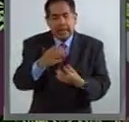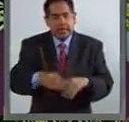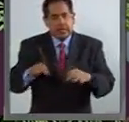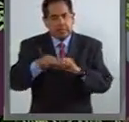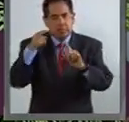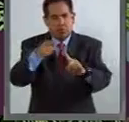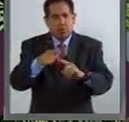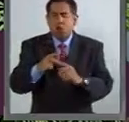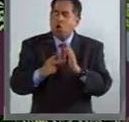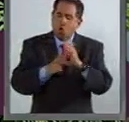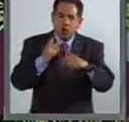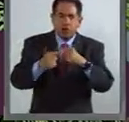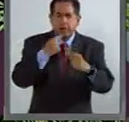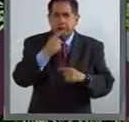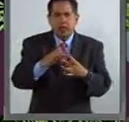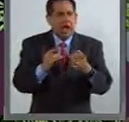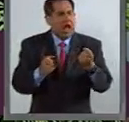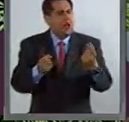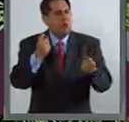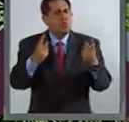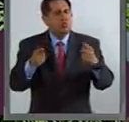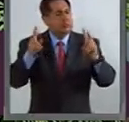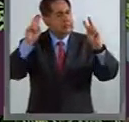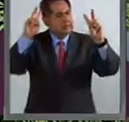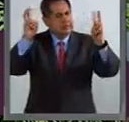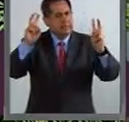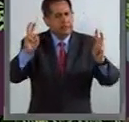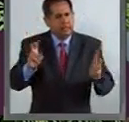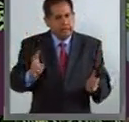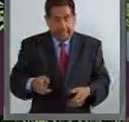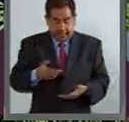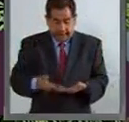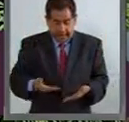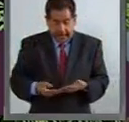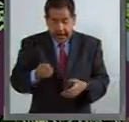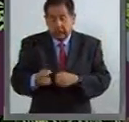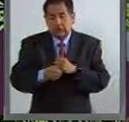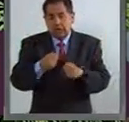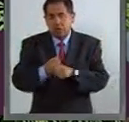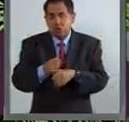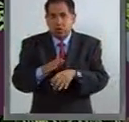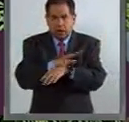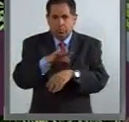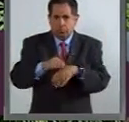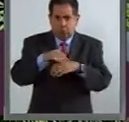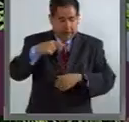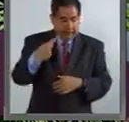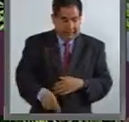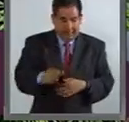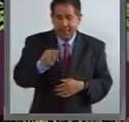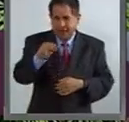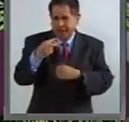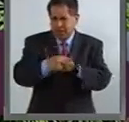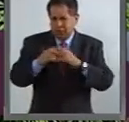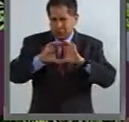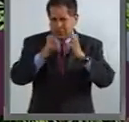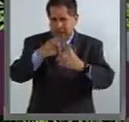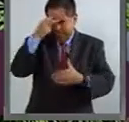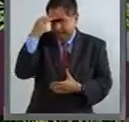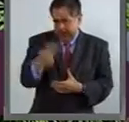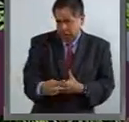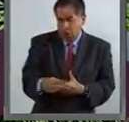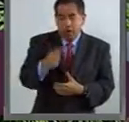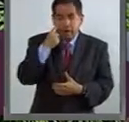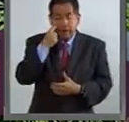simplemente recupero algunos de los temas que en este año hemos vivido, particularmente en el canal del Congreso mexicano. Y es